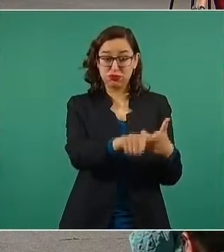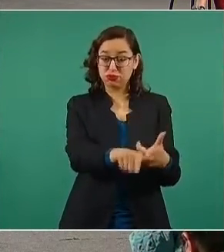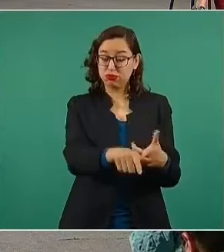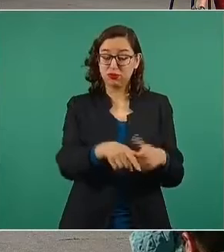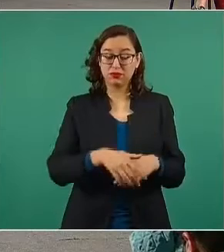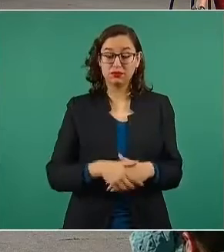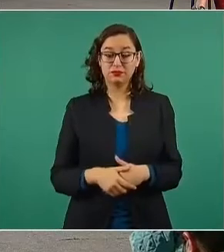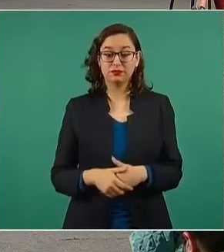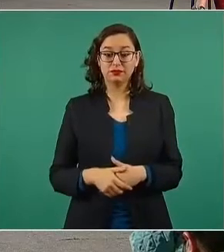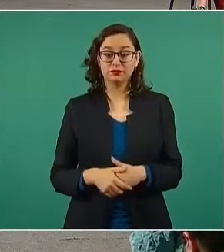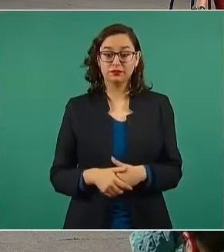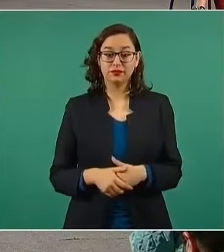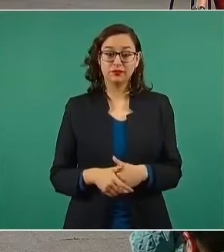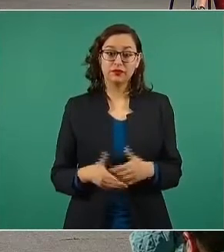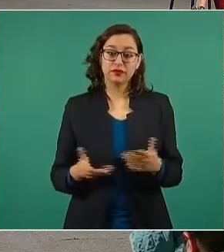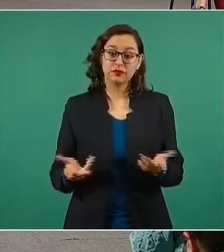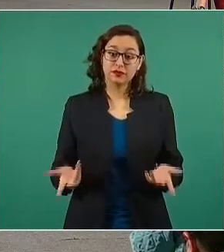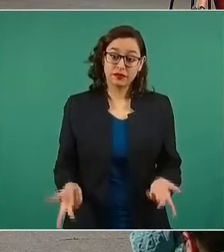Y hay que